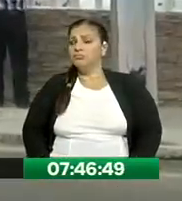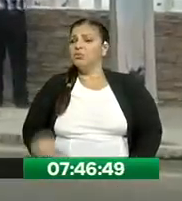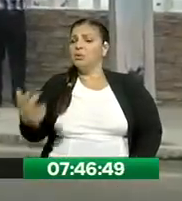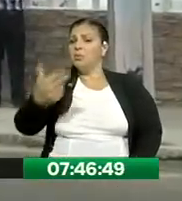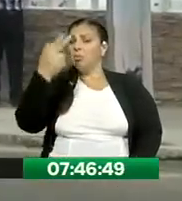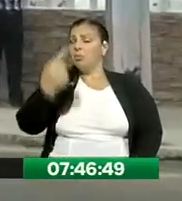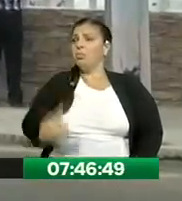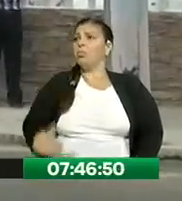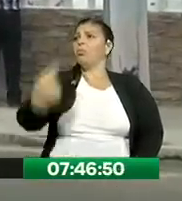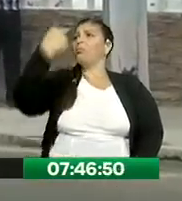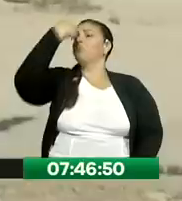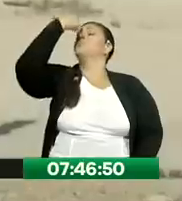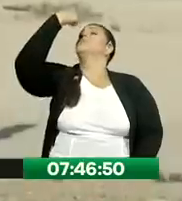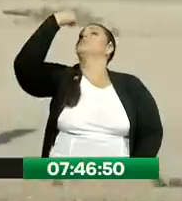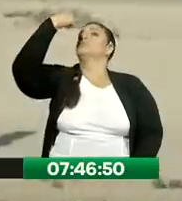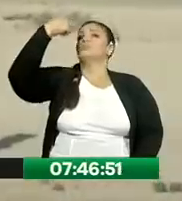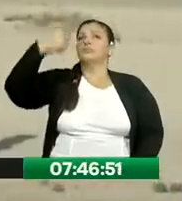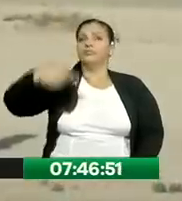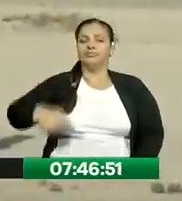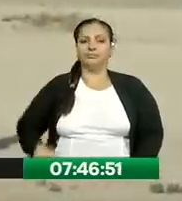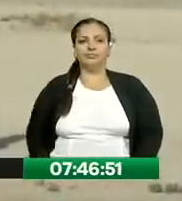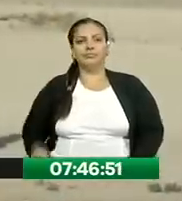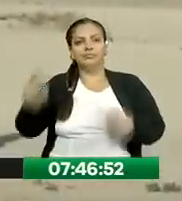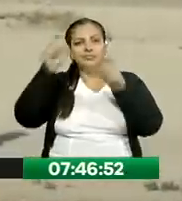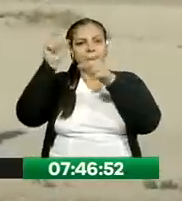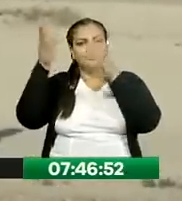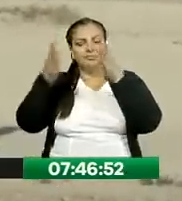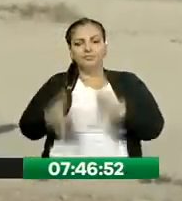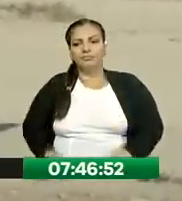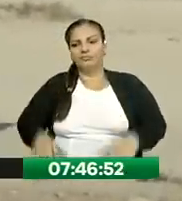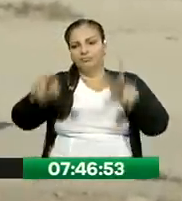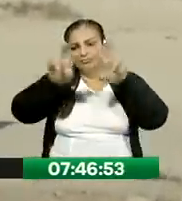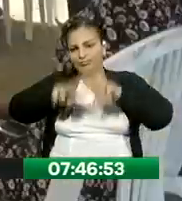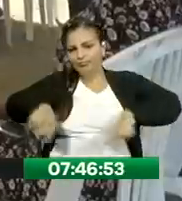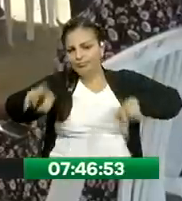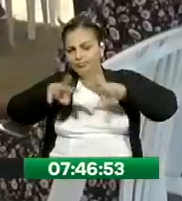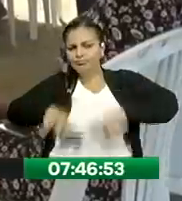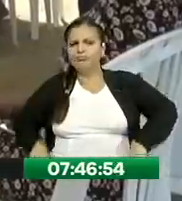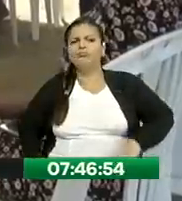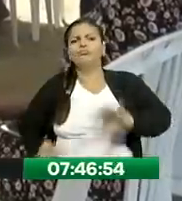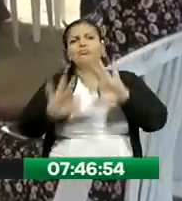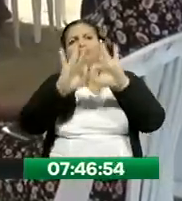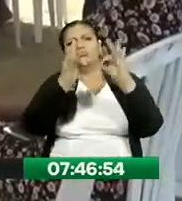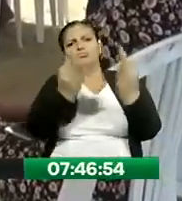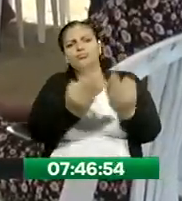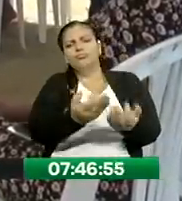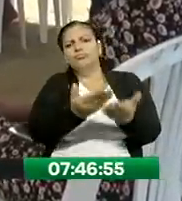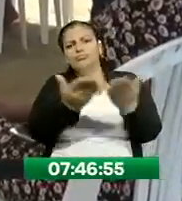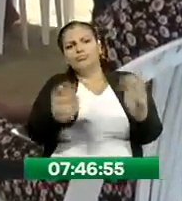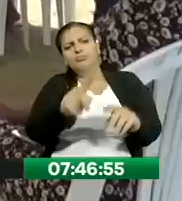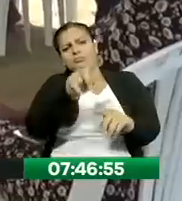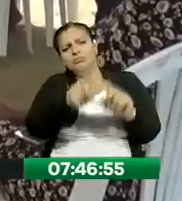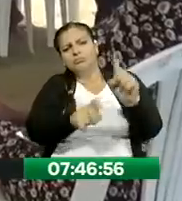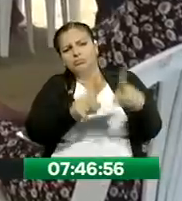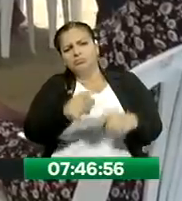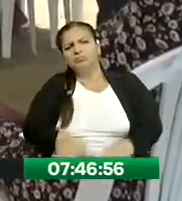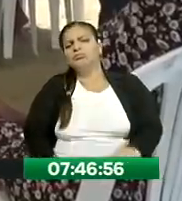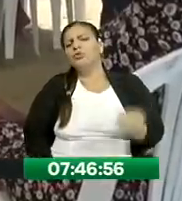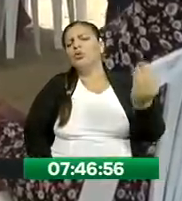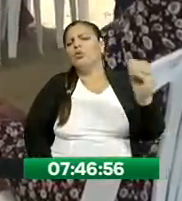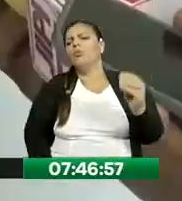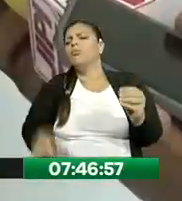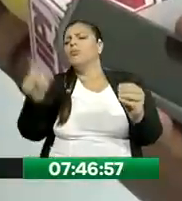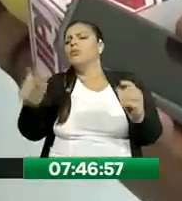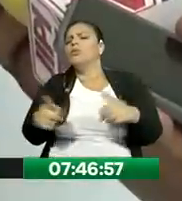fiscalía informó que el móvil del crimen no está claro, sin embargo piden la colaboración de la familia, que hasta el cierre de esta edición no había puesto